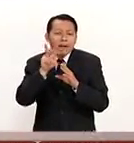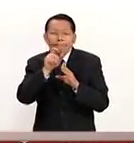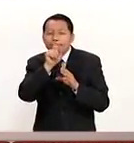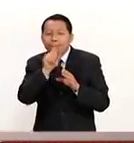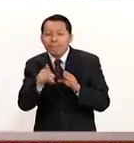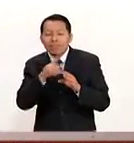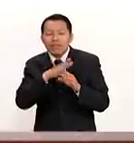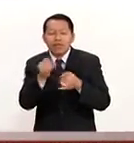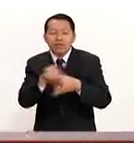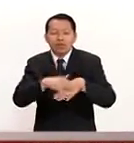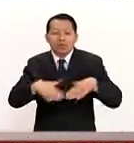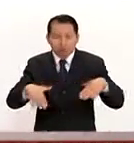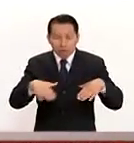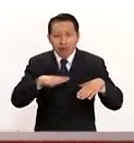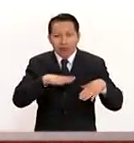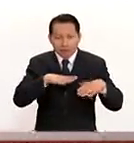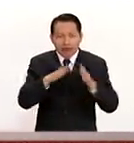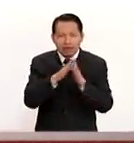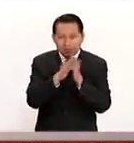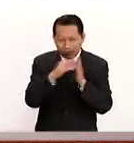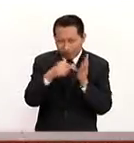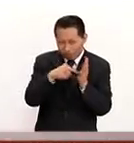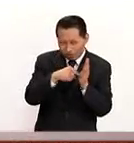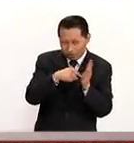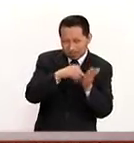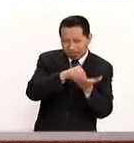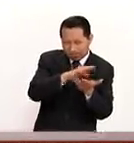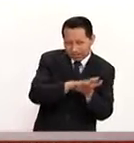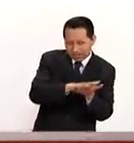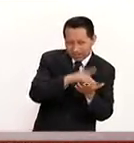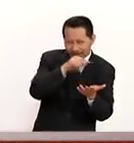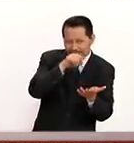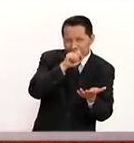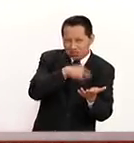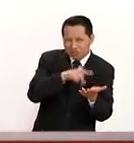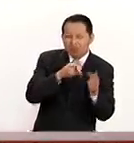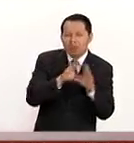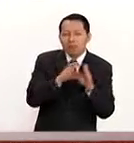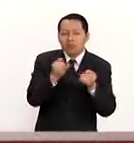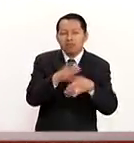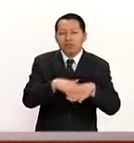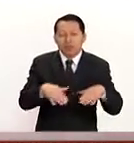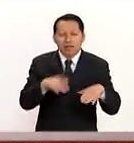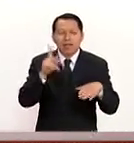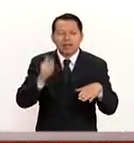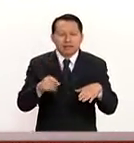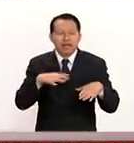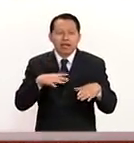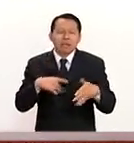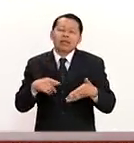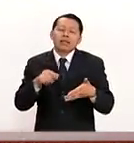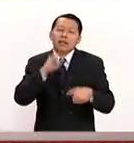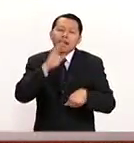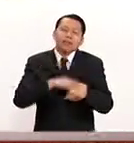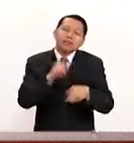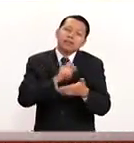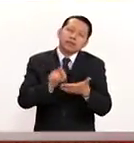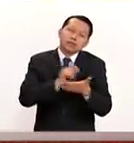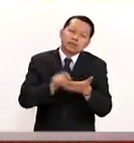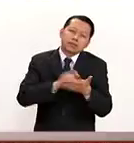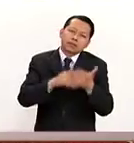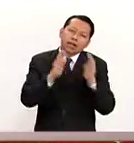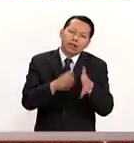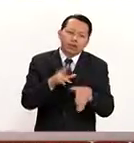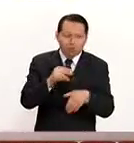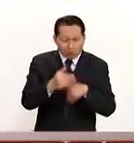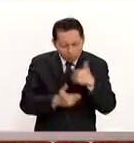vean que la información que tienen libros de texto no es una información así que alguien la escribió ahí por algo, sino todo el proceso, es